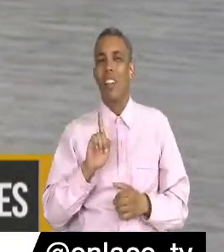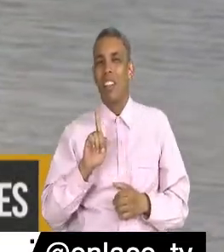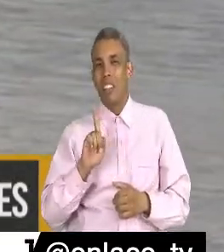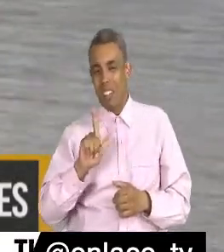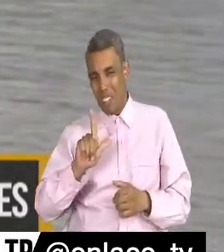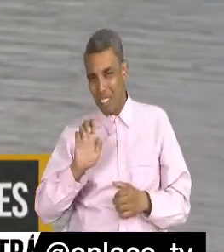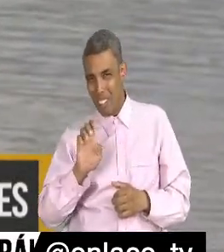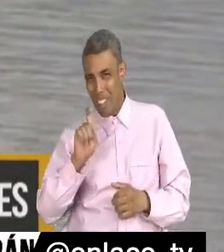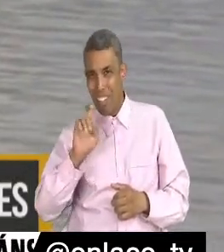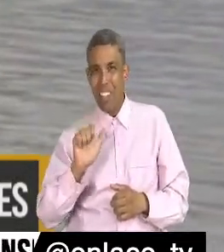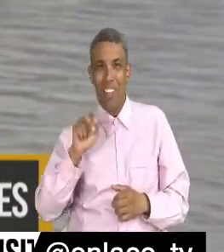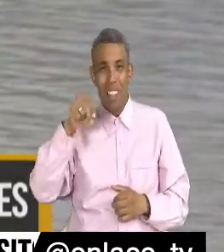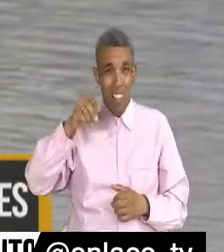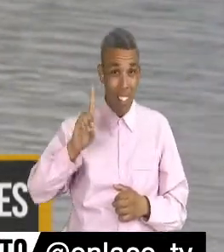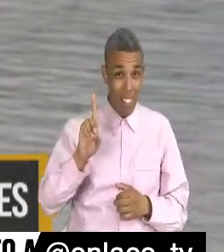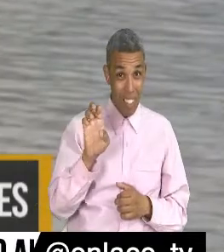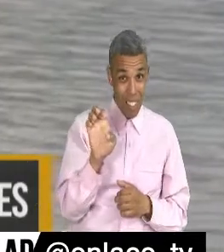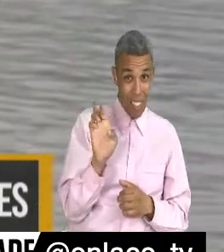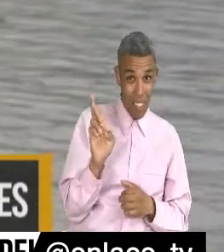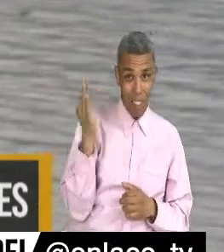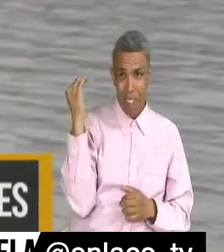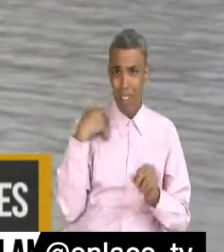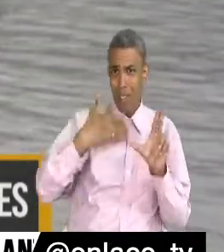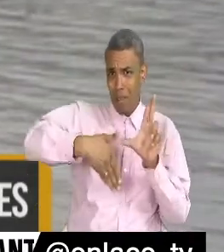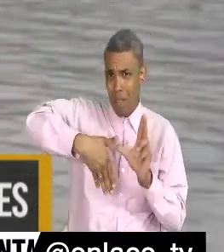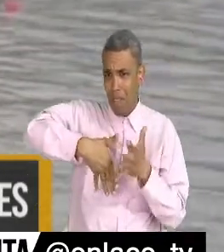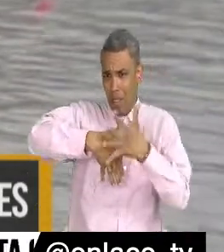que fue sorpresa en el suramericano,